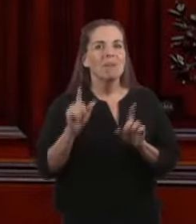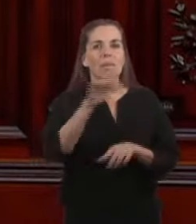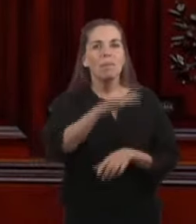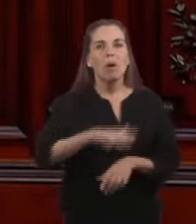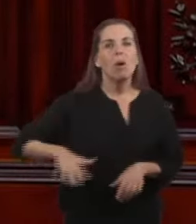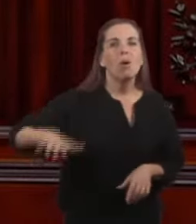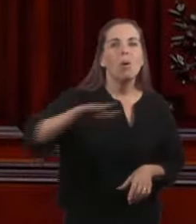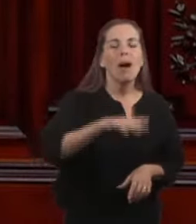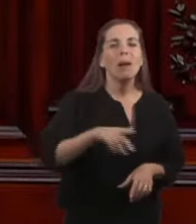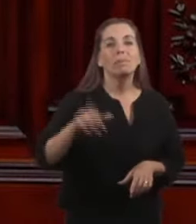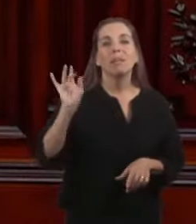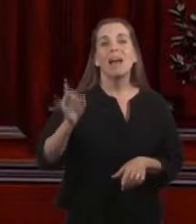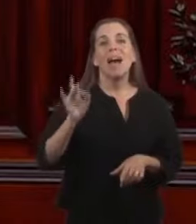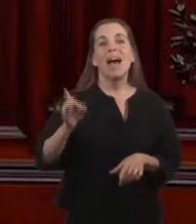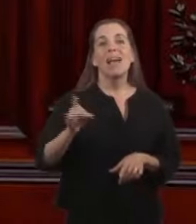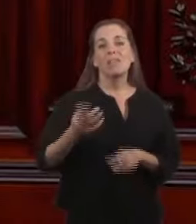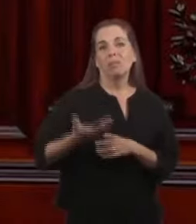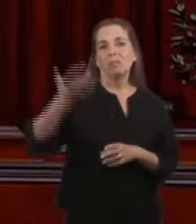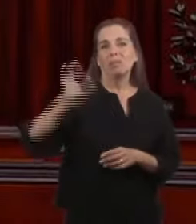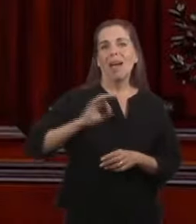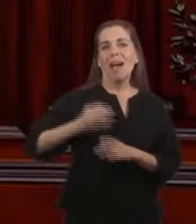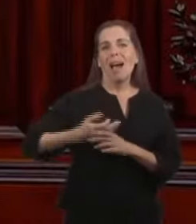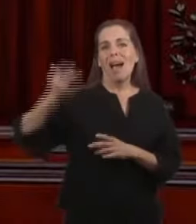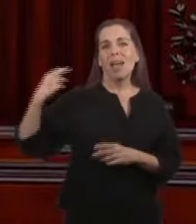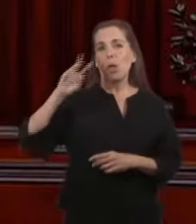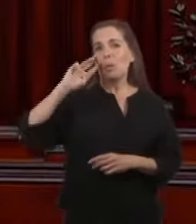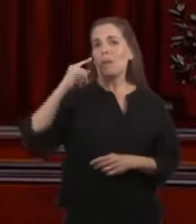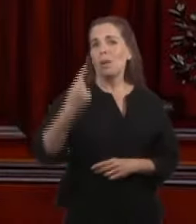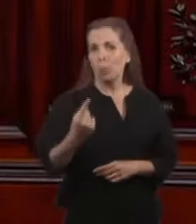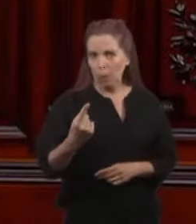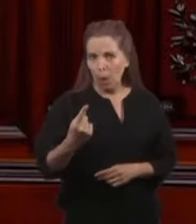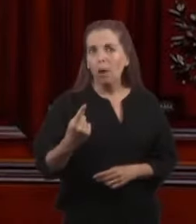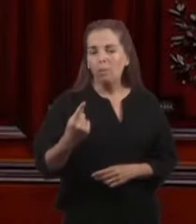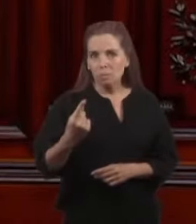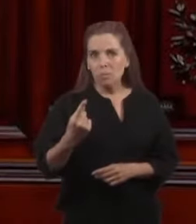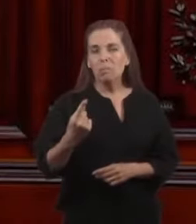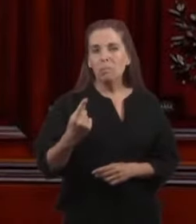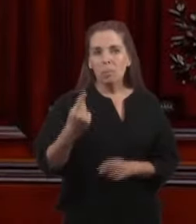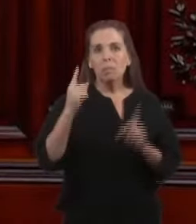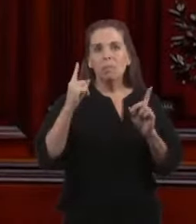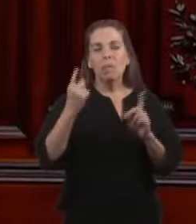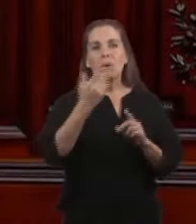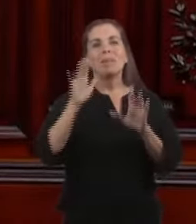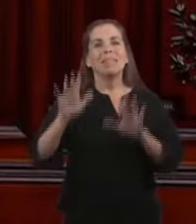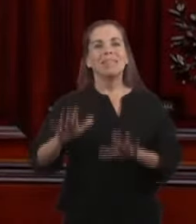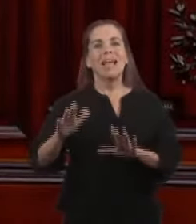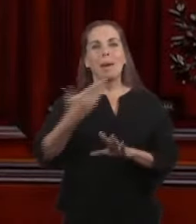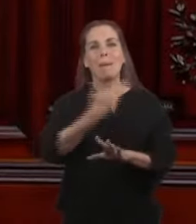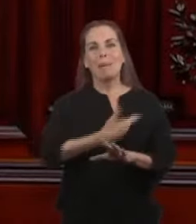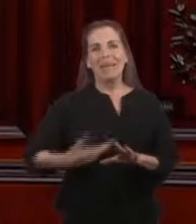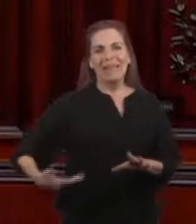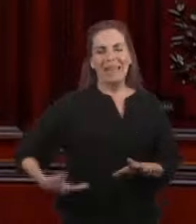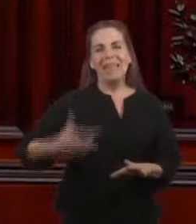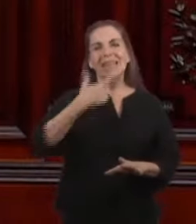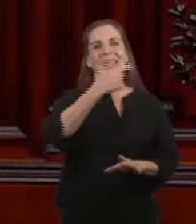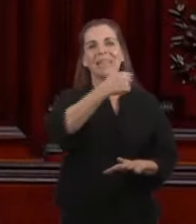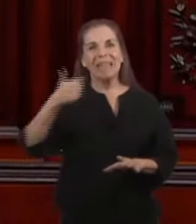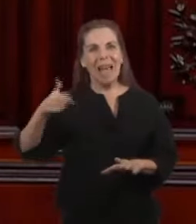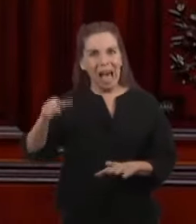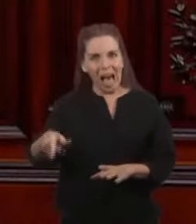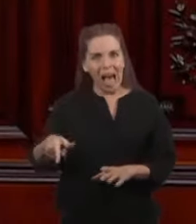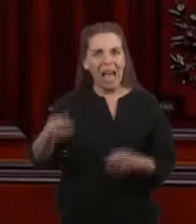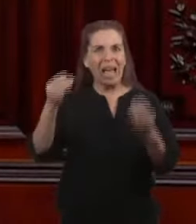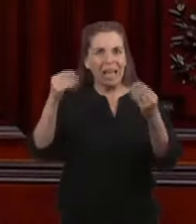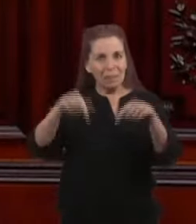donde en diciembre del año 2001 fue declarado y aplaudido durante la presidencia de Adolfo Rodrigo esá a casa